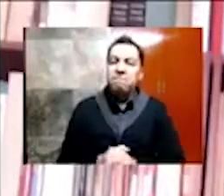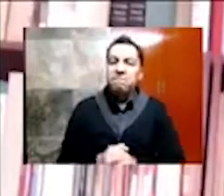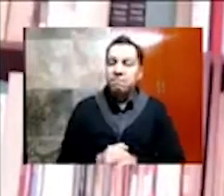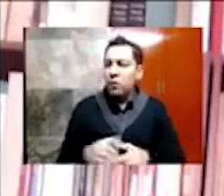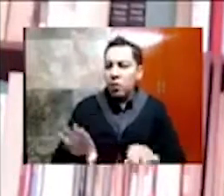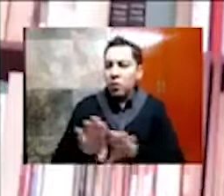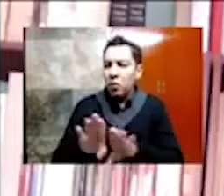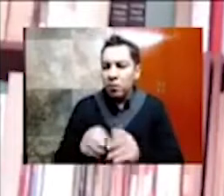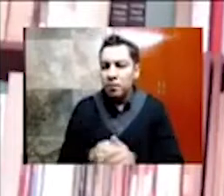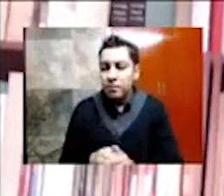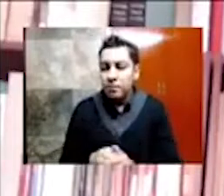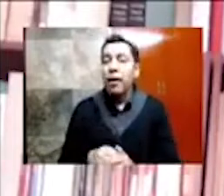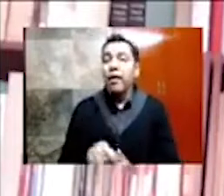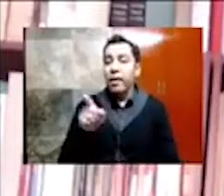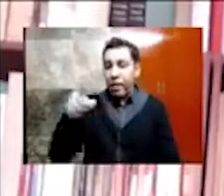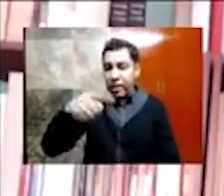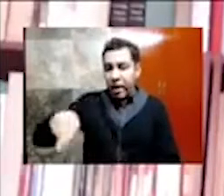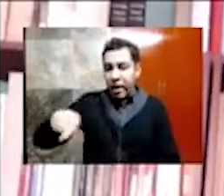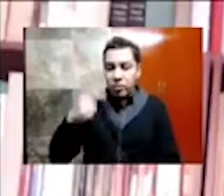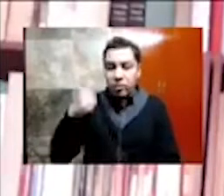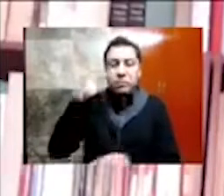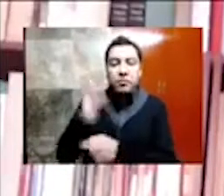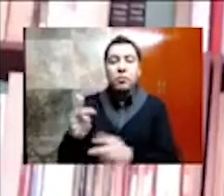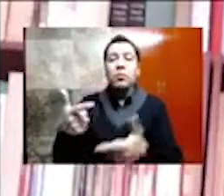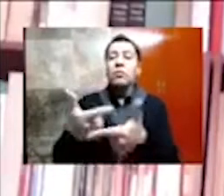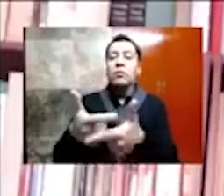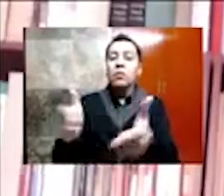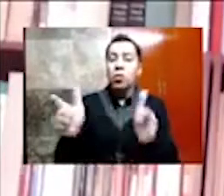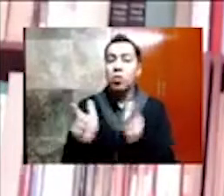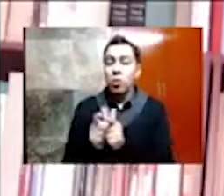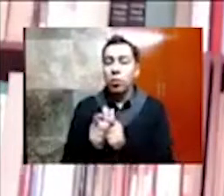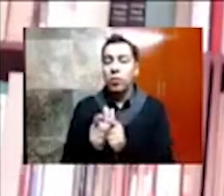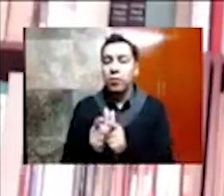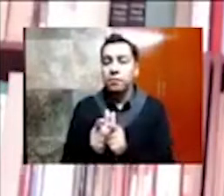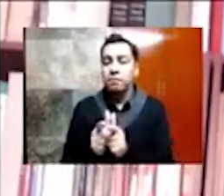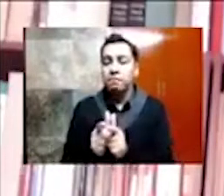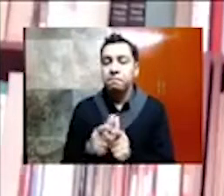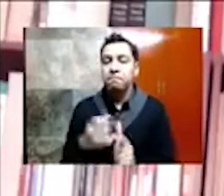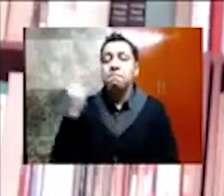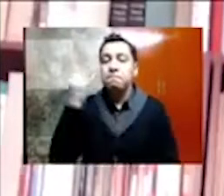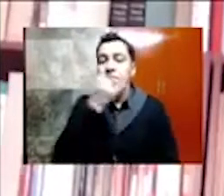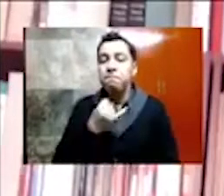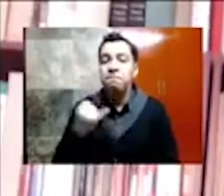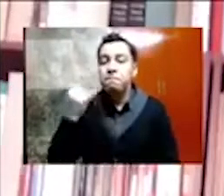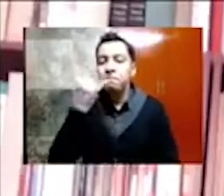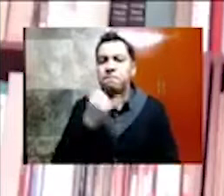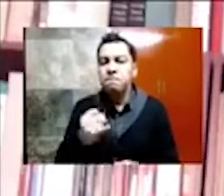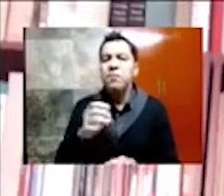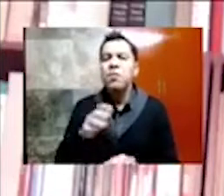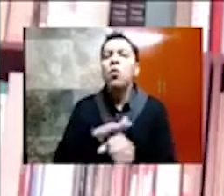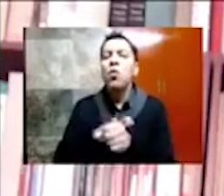se les reconoce como el grupo de habla náhuatl procedente del norte,